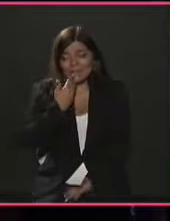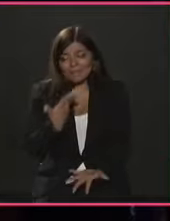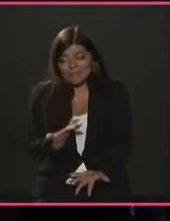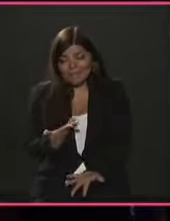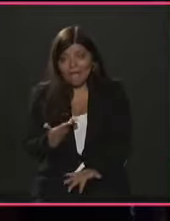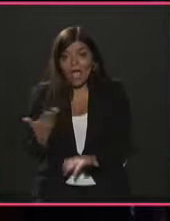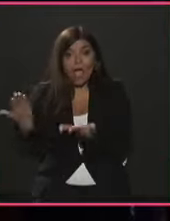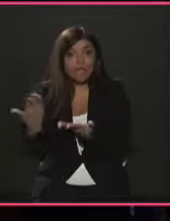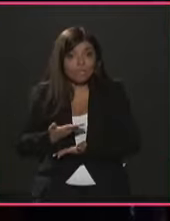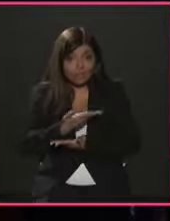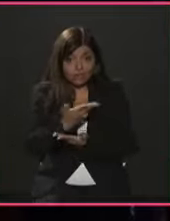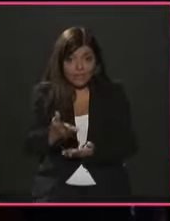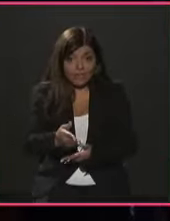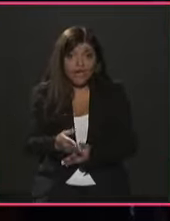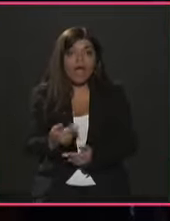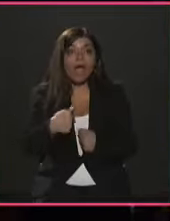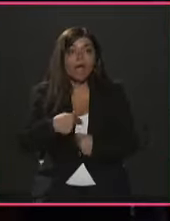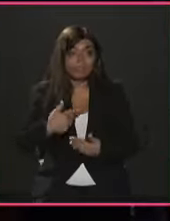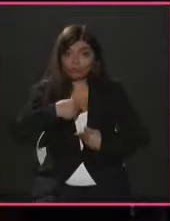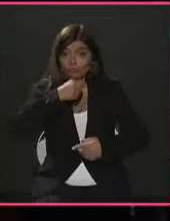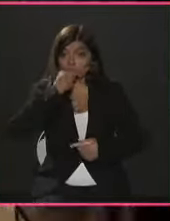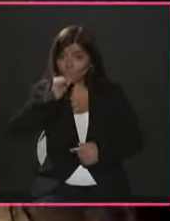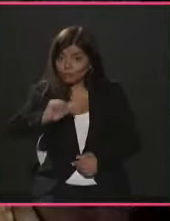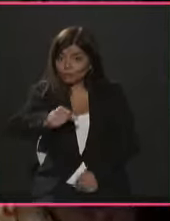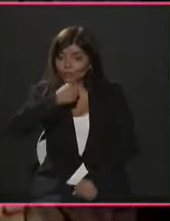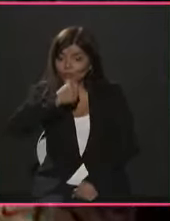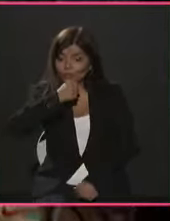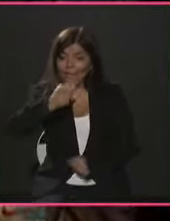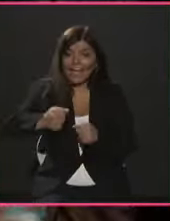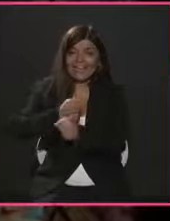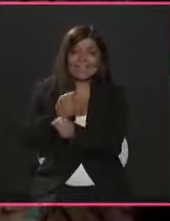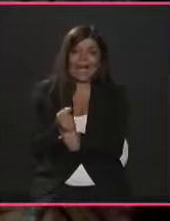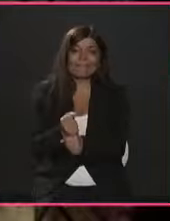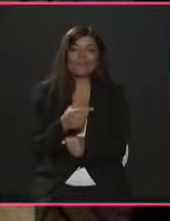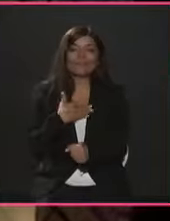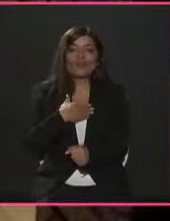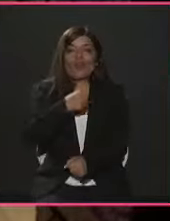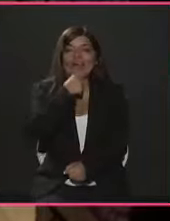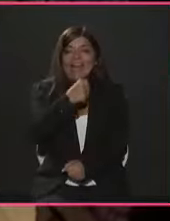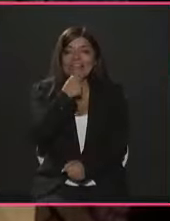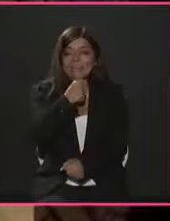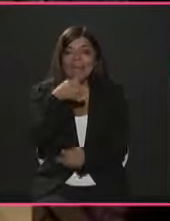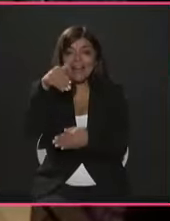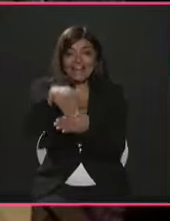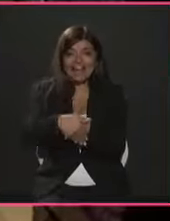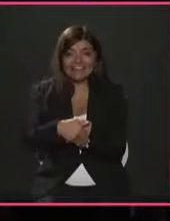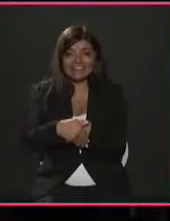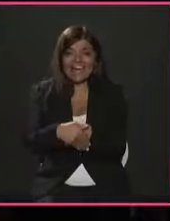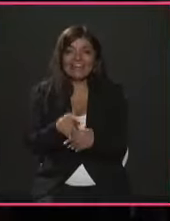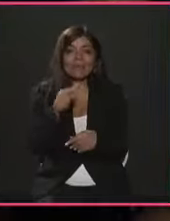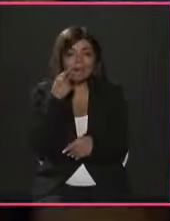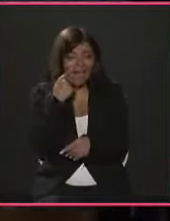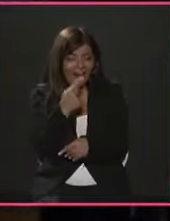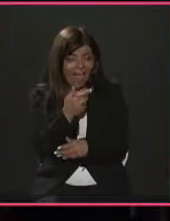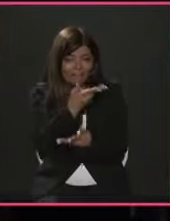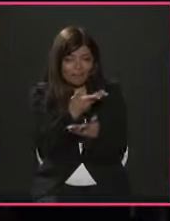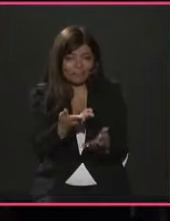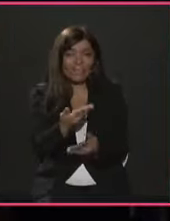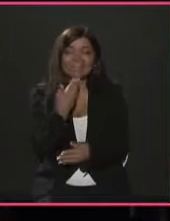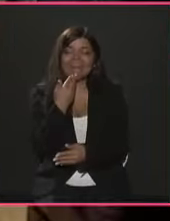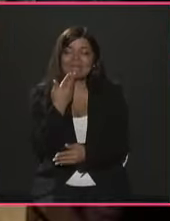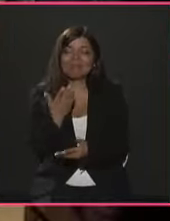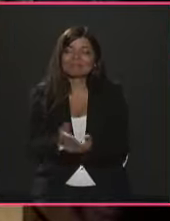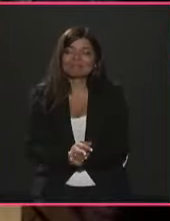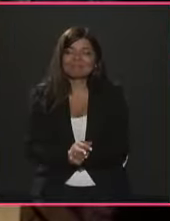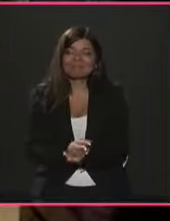invito a que sigan congreso futuro me toca animar ahora hac el relo Así que Andrea le toca esta tarde imperdible entonces más imperdible